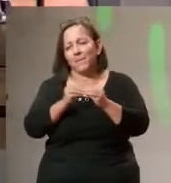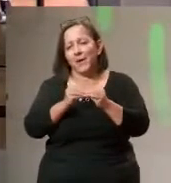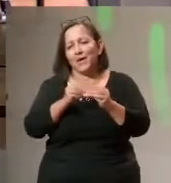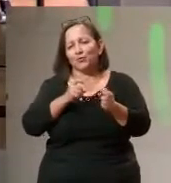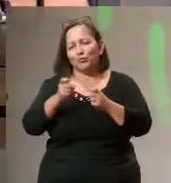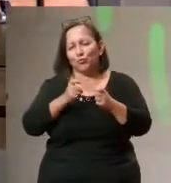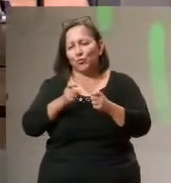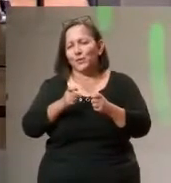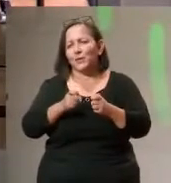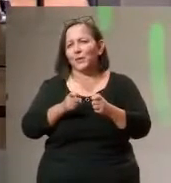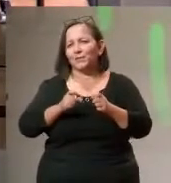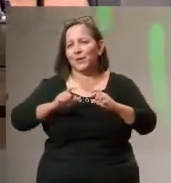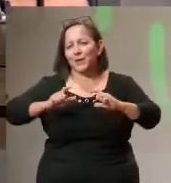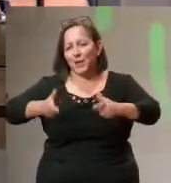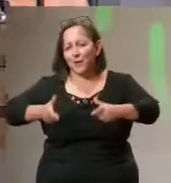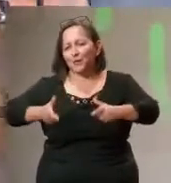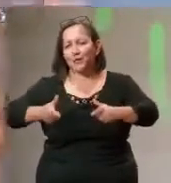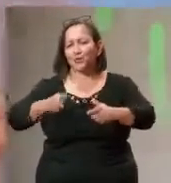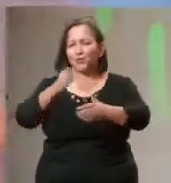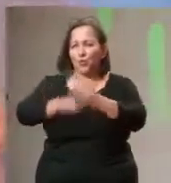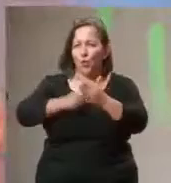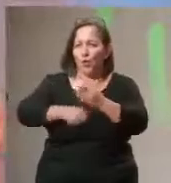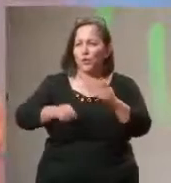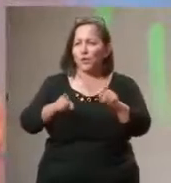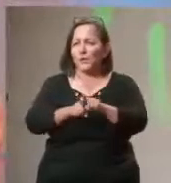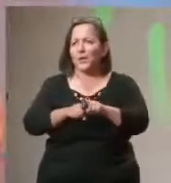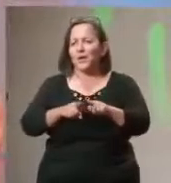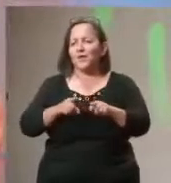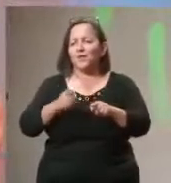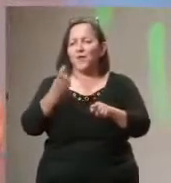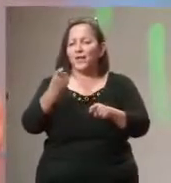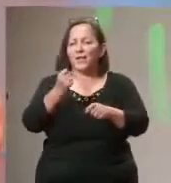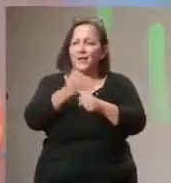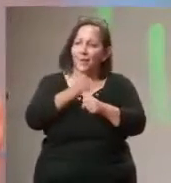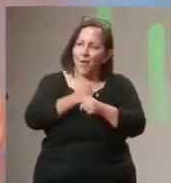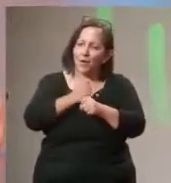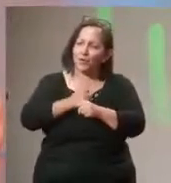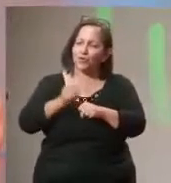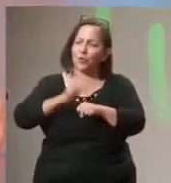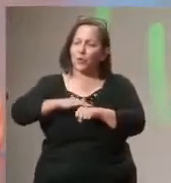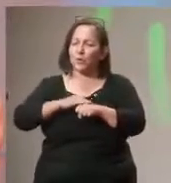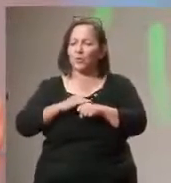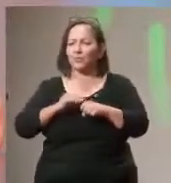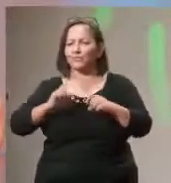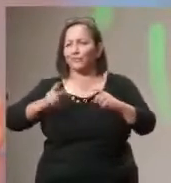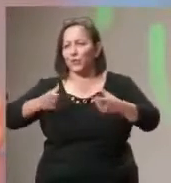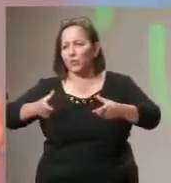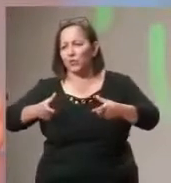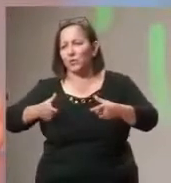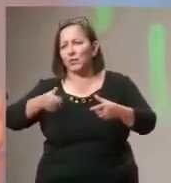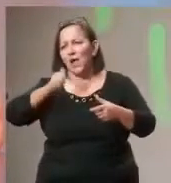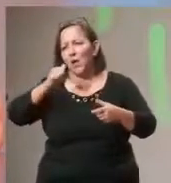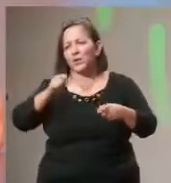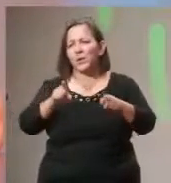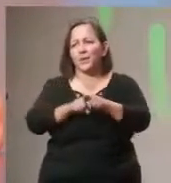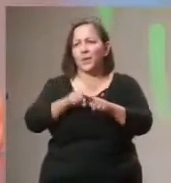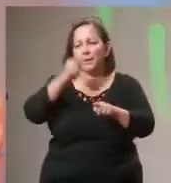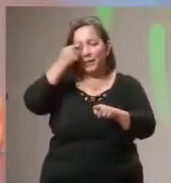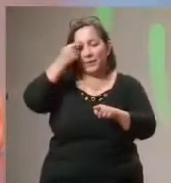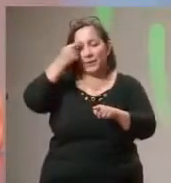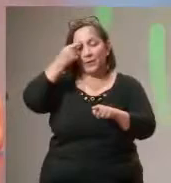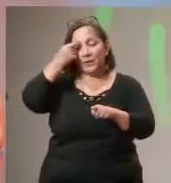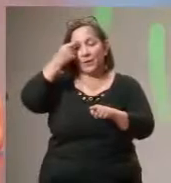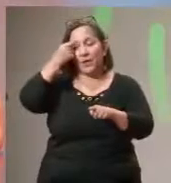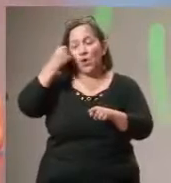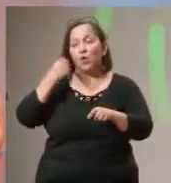desechos sólidos, hace falta un montón de trabajo en nuestras propias casas sobre el manejo de los desechos o de aguas residuales, hace falta